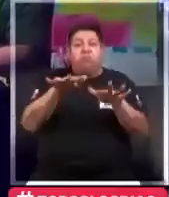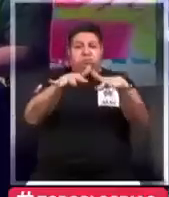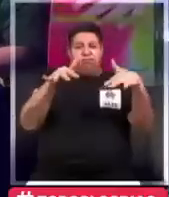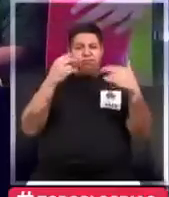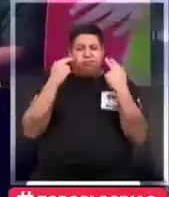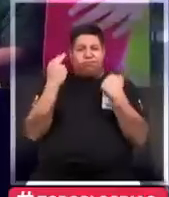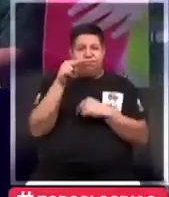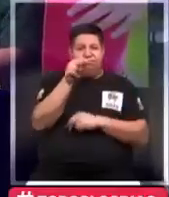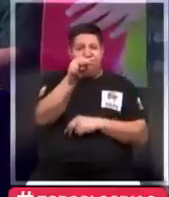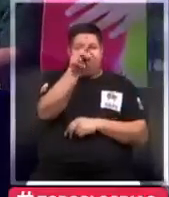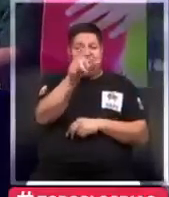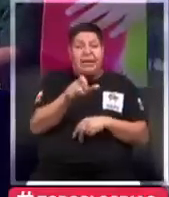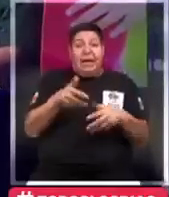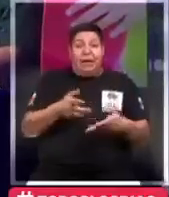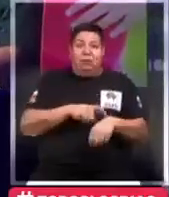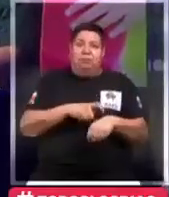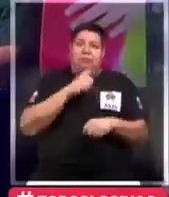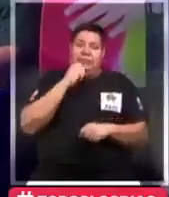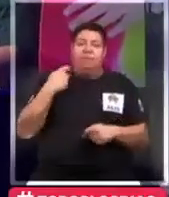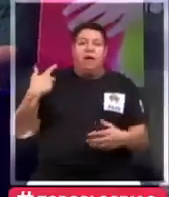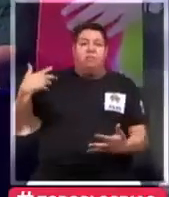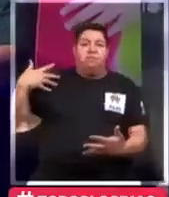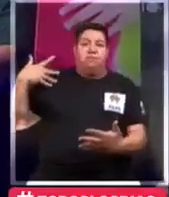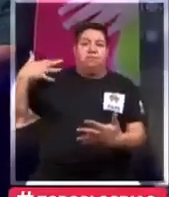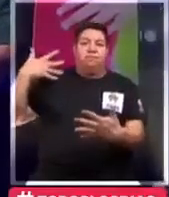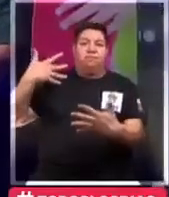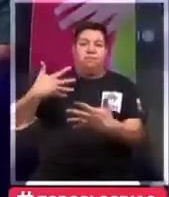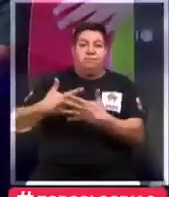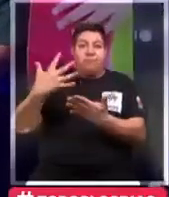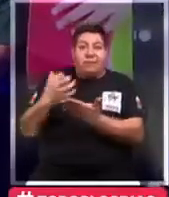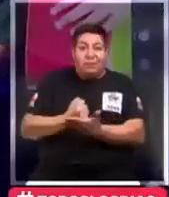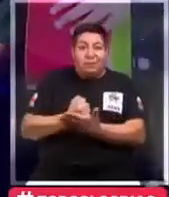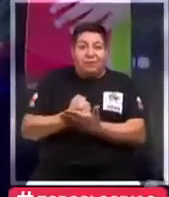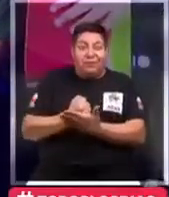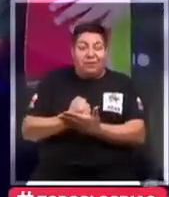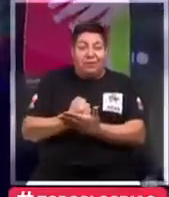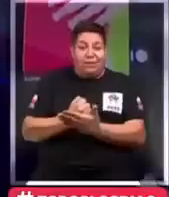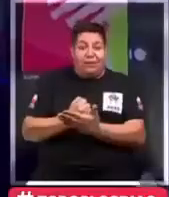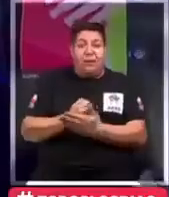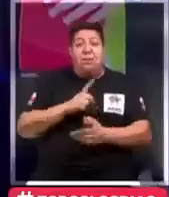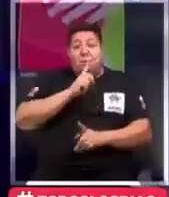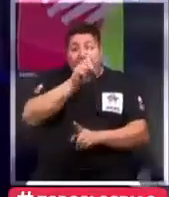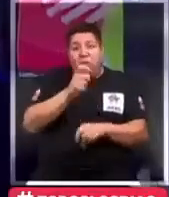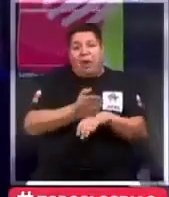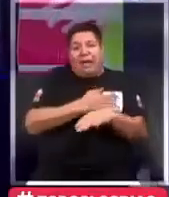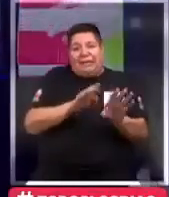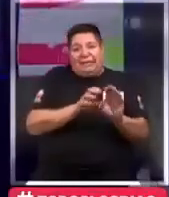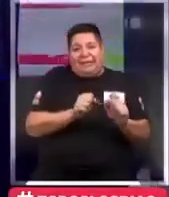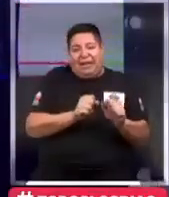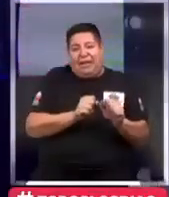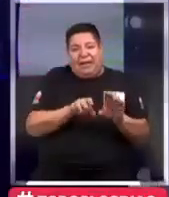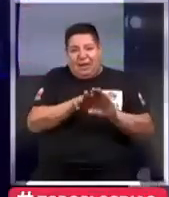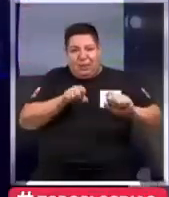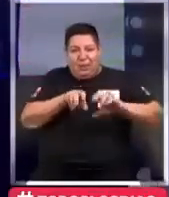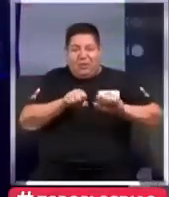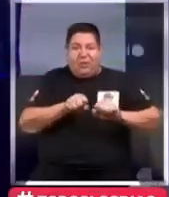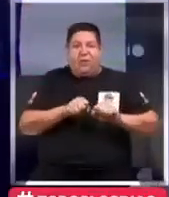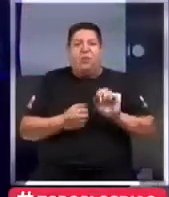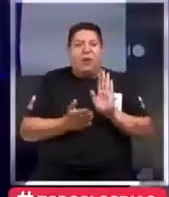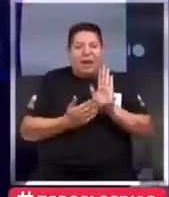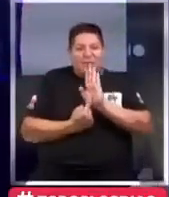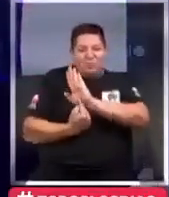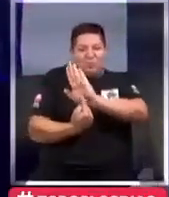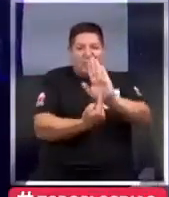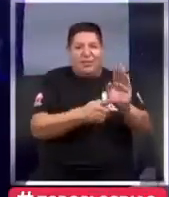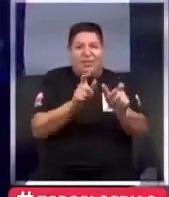todo este momento, todo esto que has vivido ha valido la pena. Yo te lo pregunté antes porque quiero que tú le muestres al